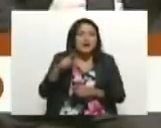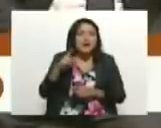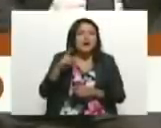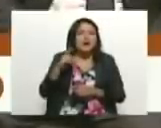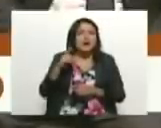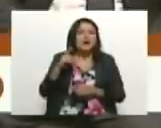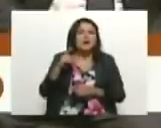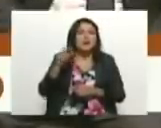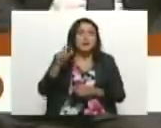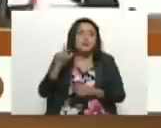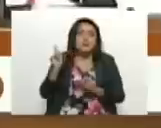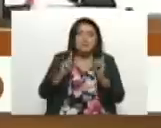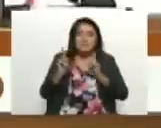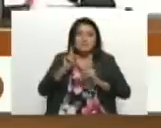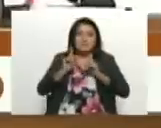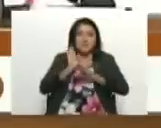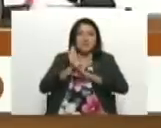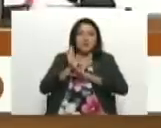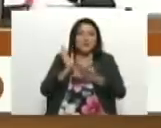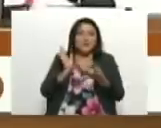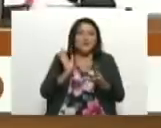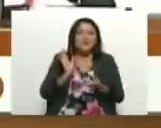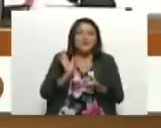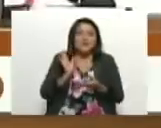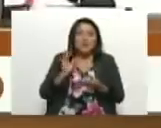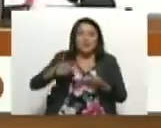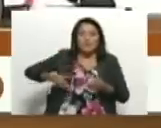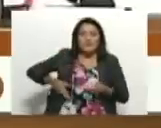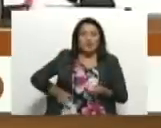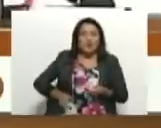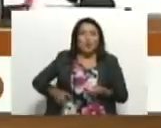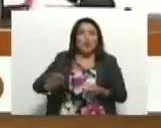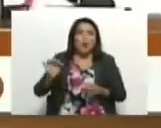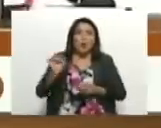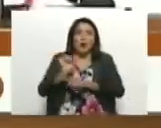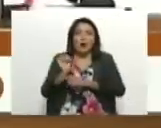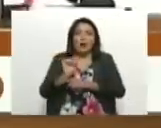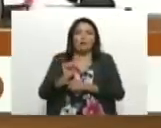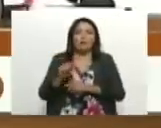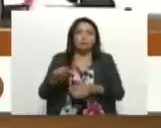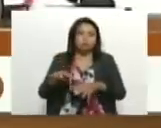Porque ese es un elemento fundamental. Y para que se pueda